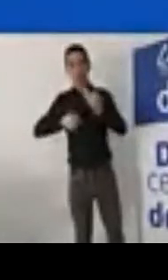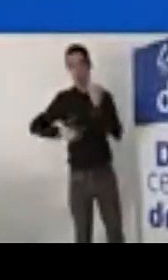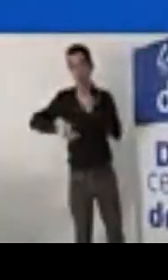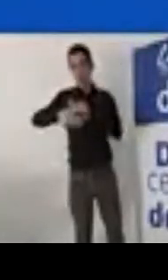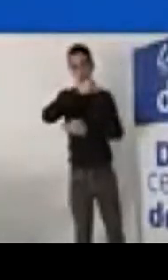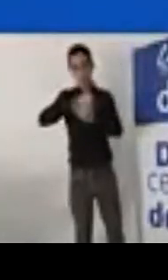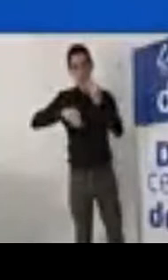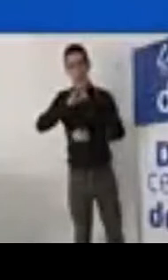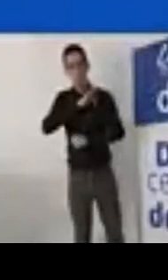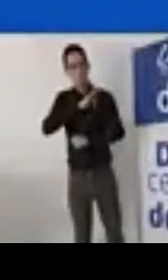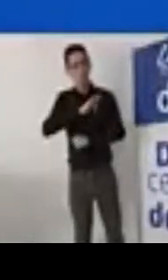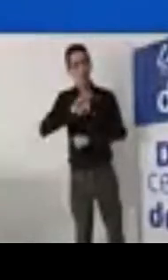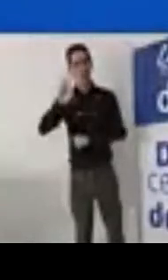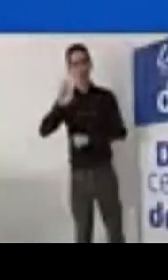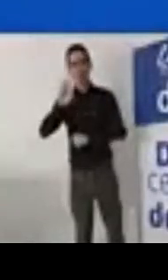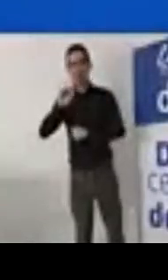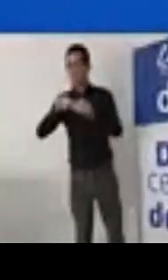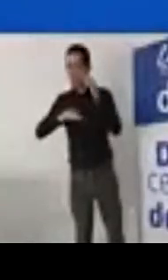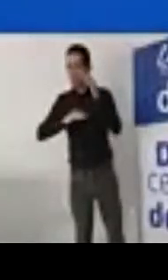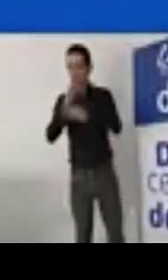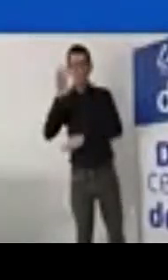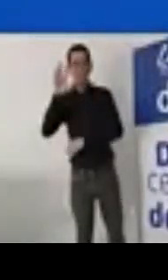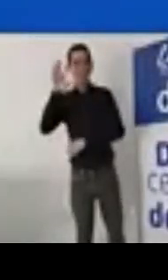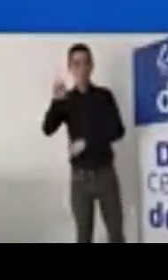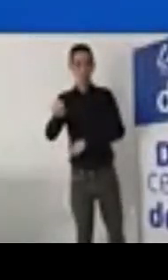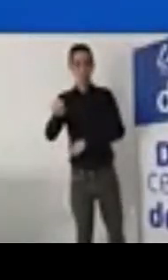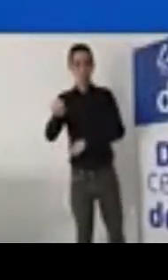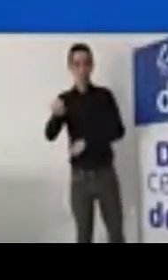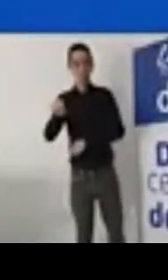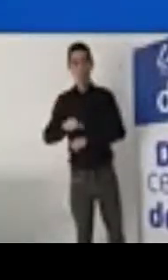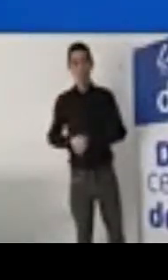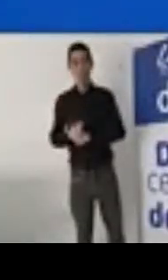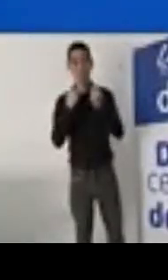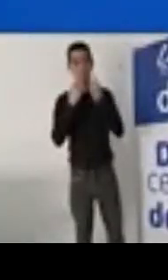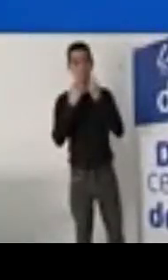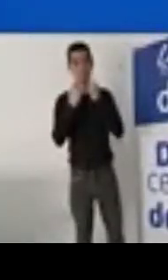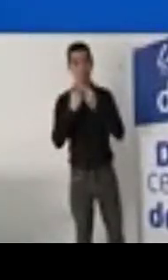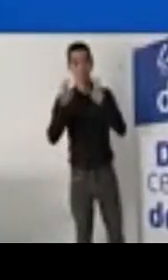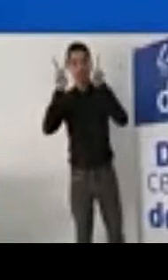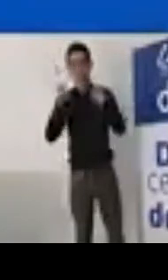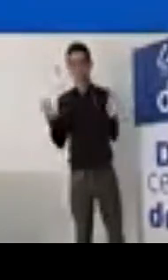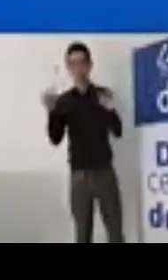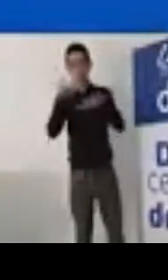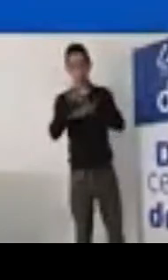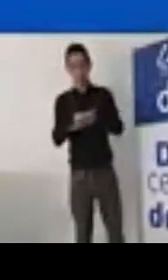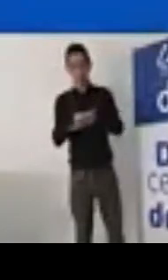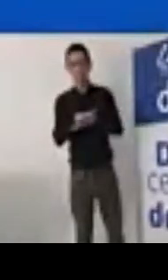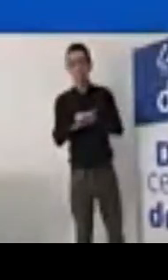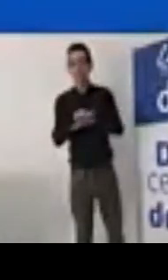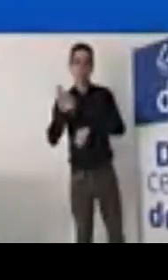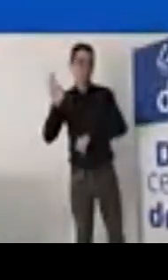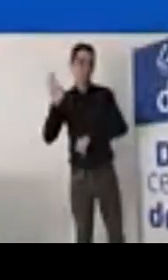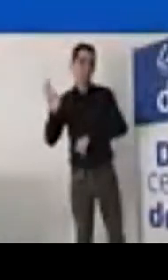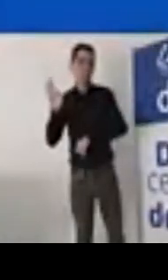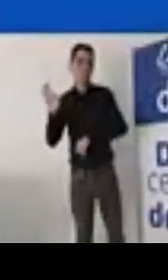que tienen. Estos diálogos de inclusión son el ejemplo de ello y por eso